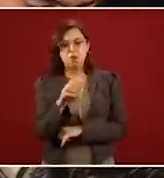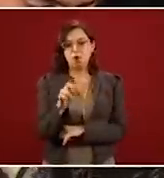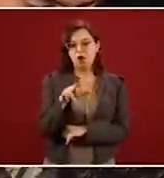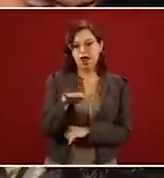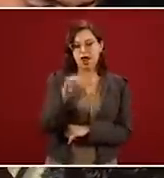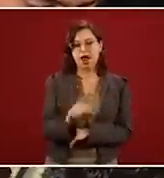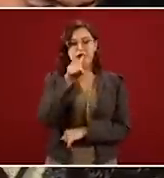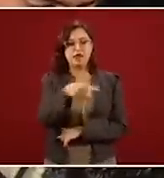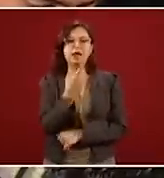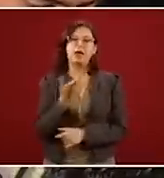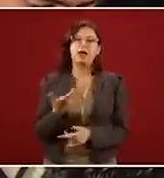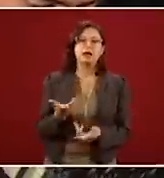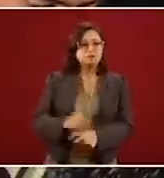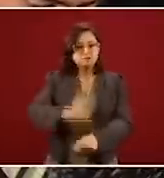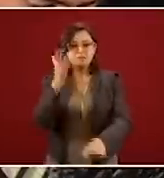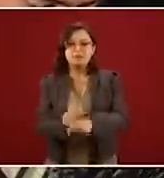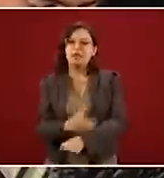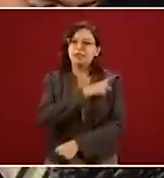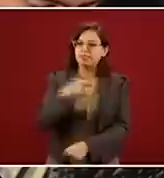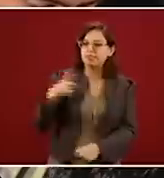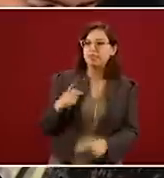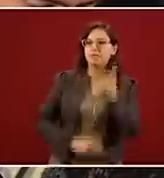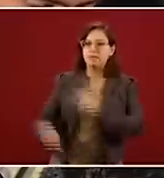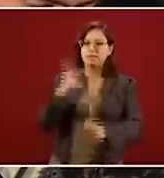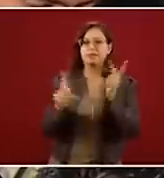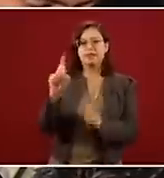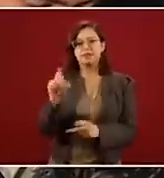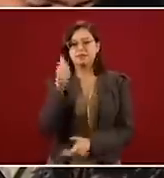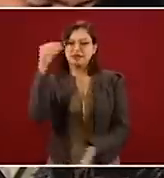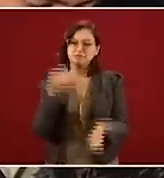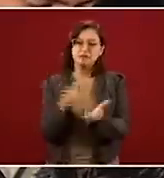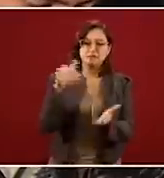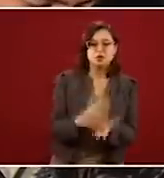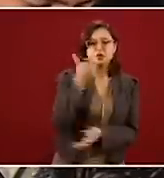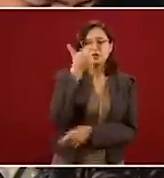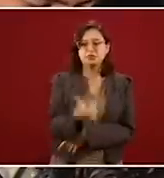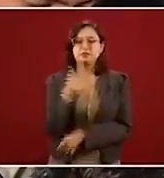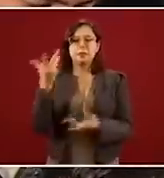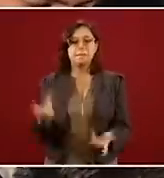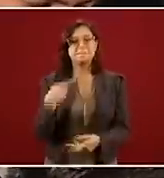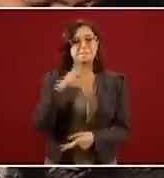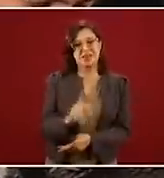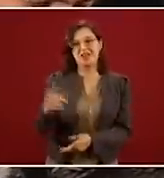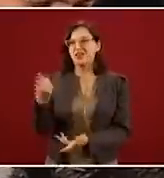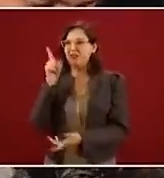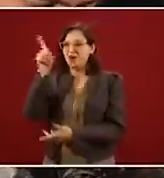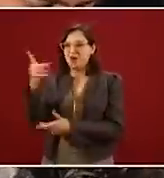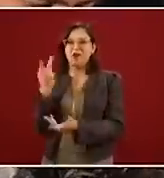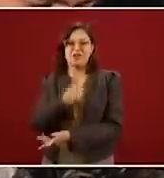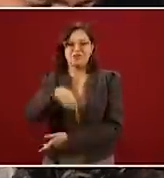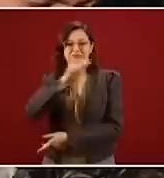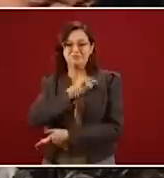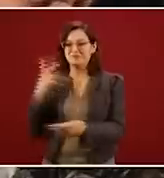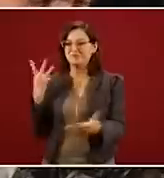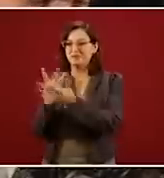endeudar a Coahuila por 36,000 millones de pesos, pero en España sí lo apresaran por una transferencia irregular de